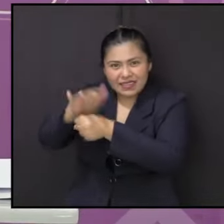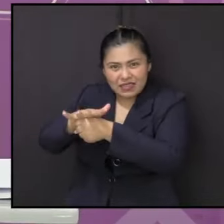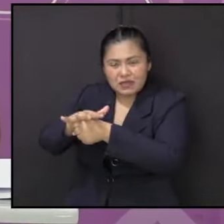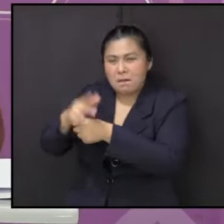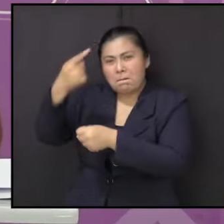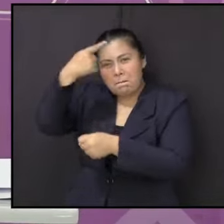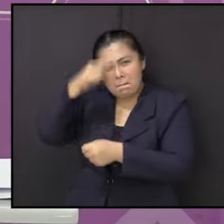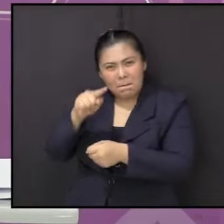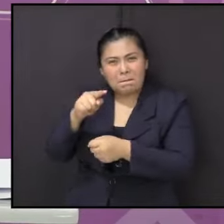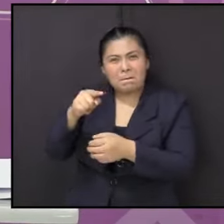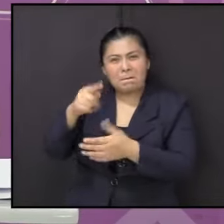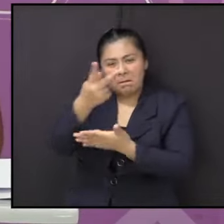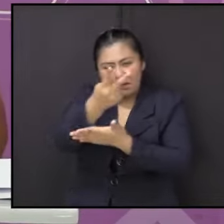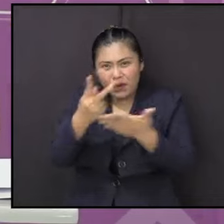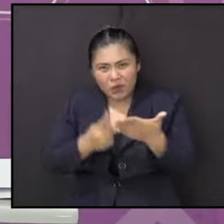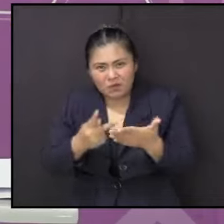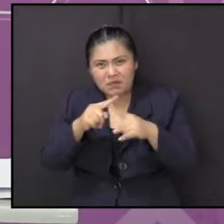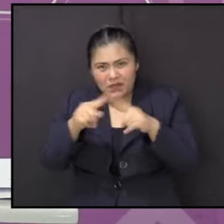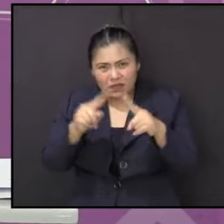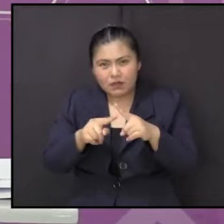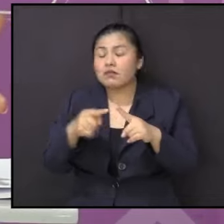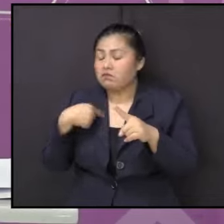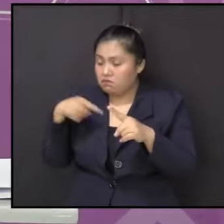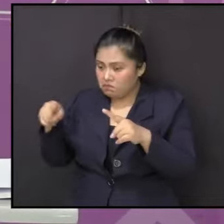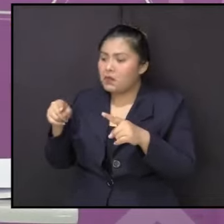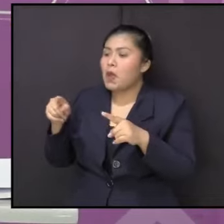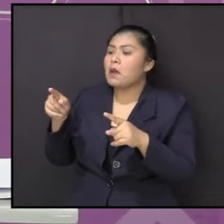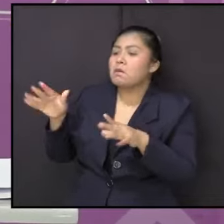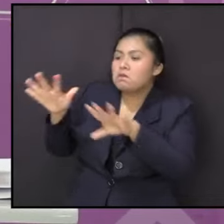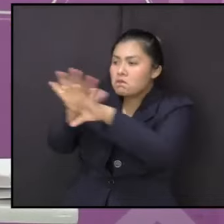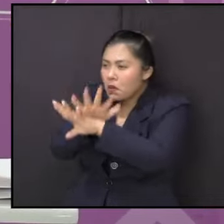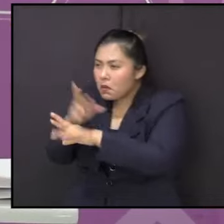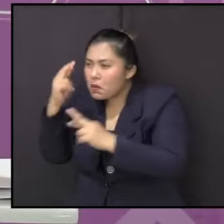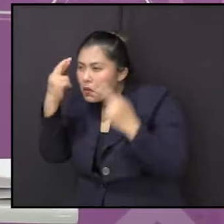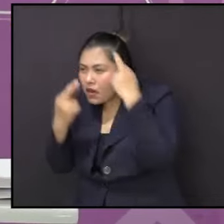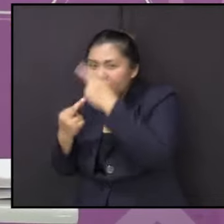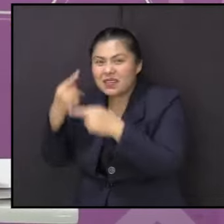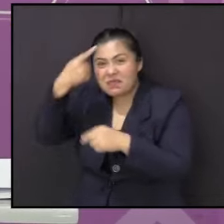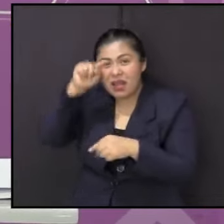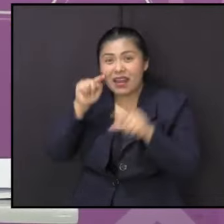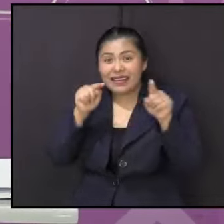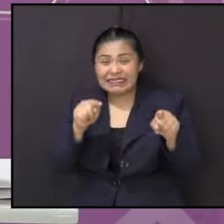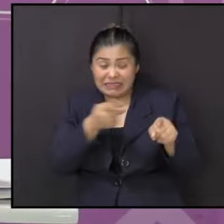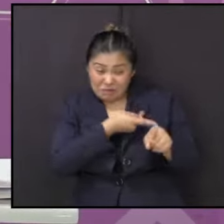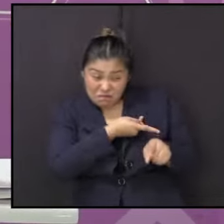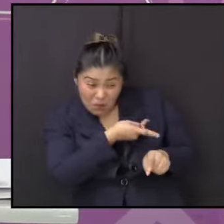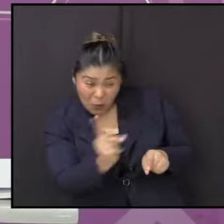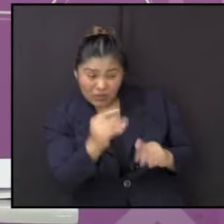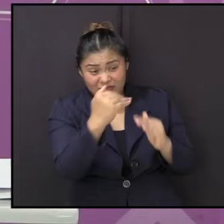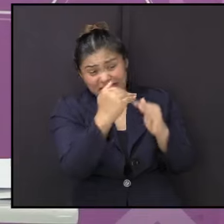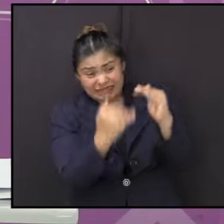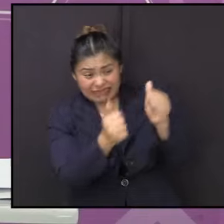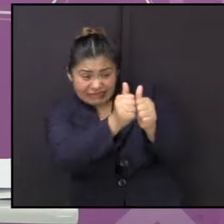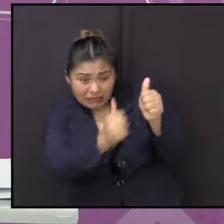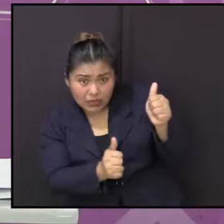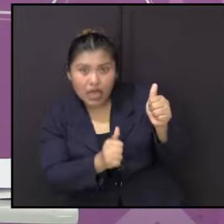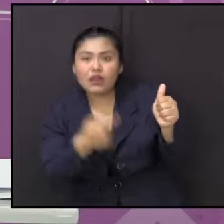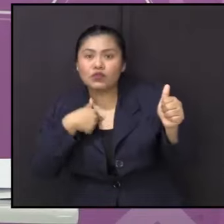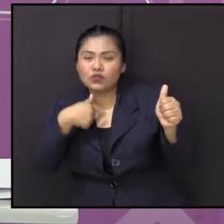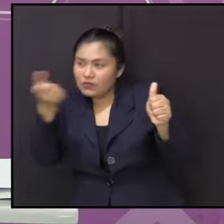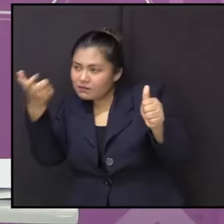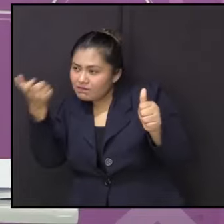programas, fondos, recursos que deban destinarse precisamente para el desarrollo social que pueda combatir ese rezago, que pueda equiparar y cerrar esas brechas